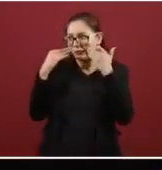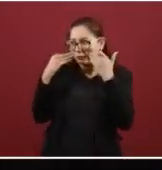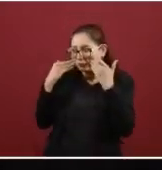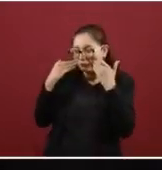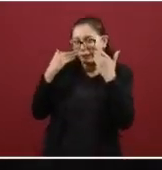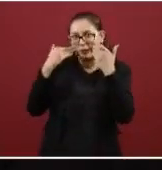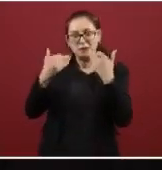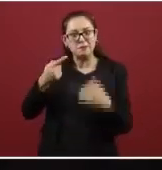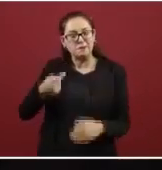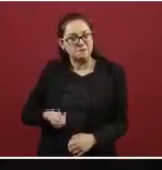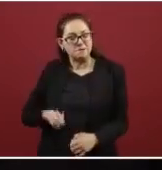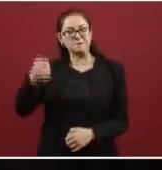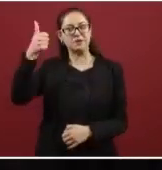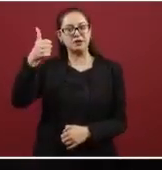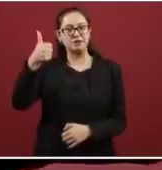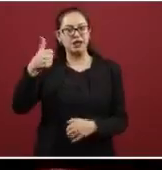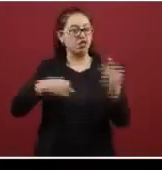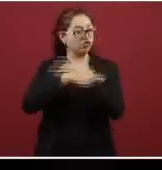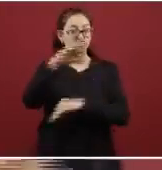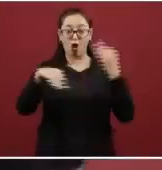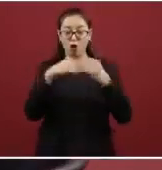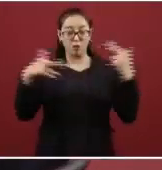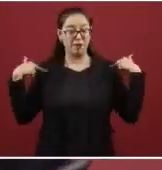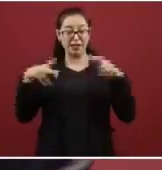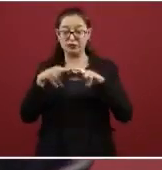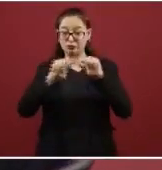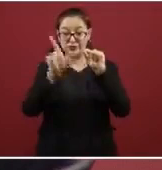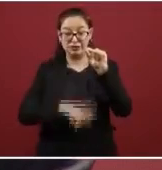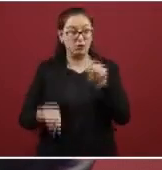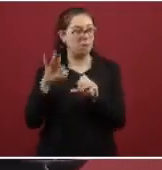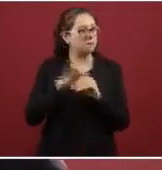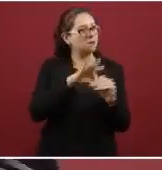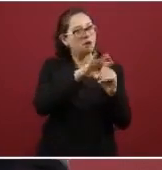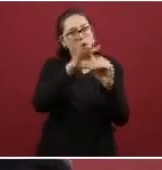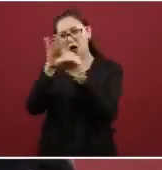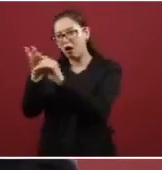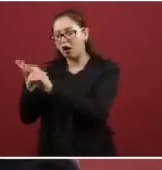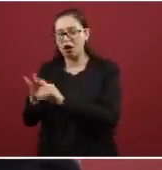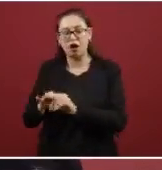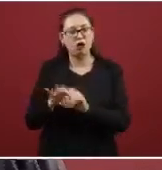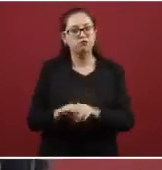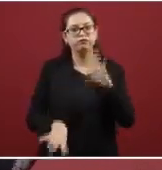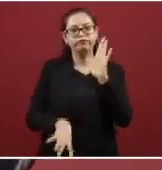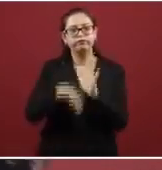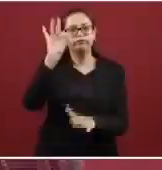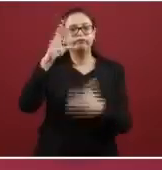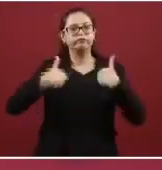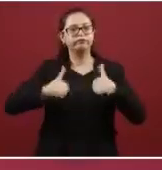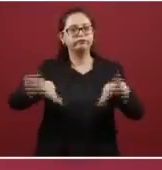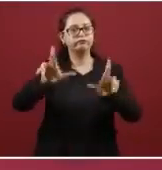elección de todos los maestros de México para ver quiénes van a ser